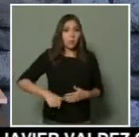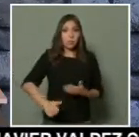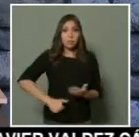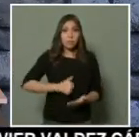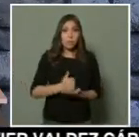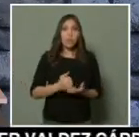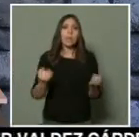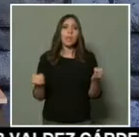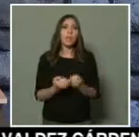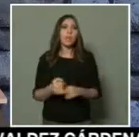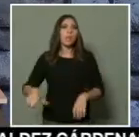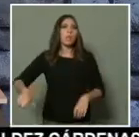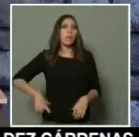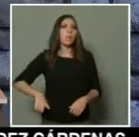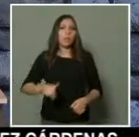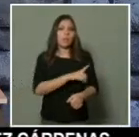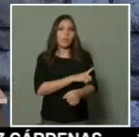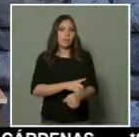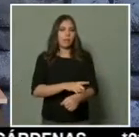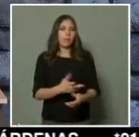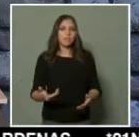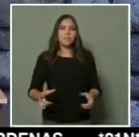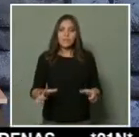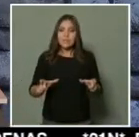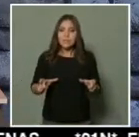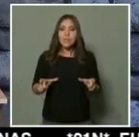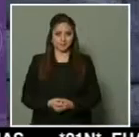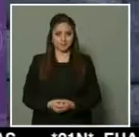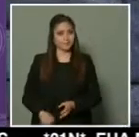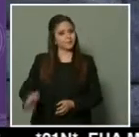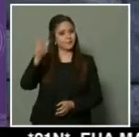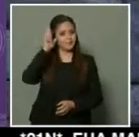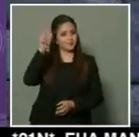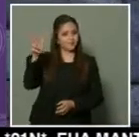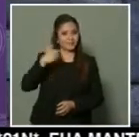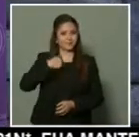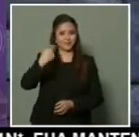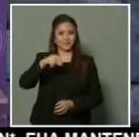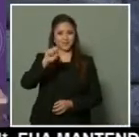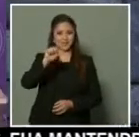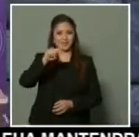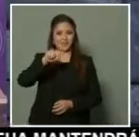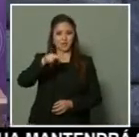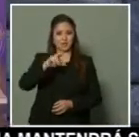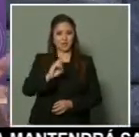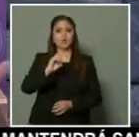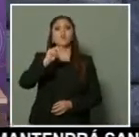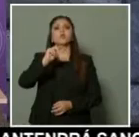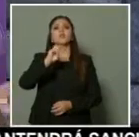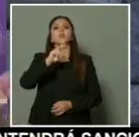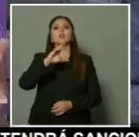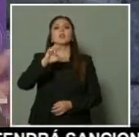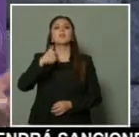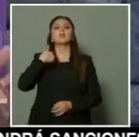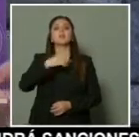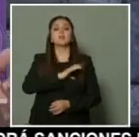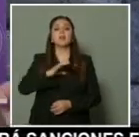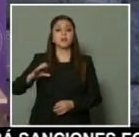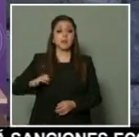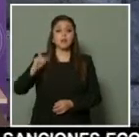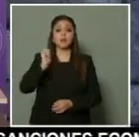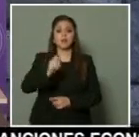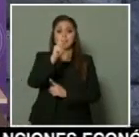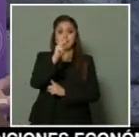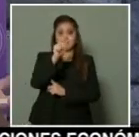ello, propuso rediseñar el esquema de seguridad en dichas demarcaciones. Por su parte, el abanderado de la Coalición por la Ciudad de México al